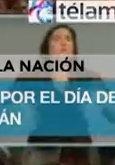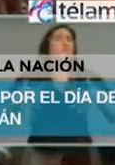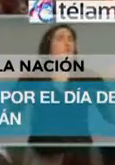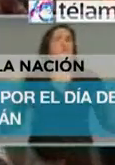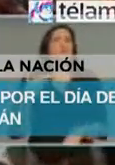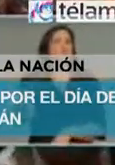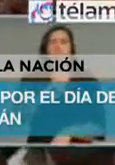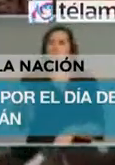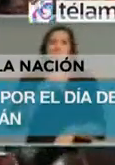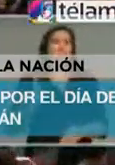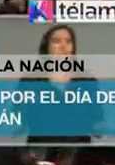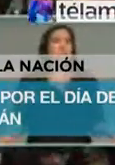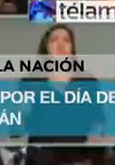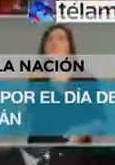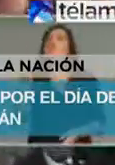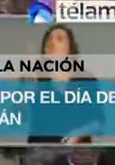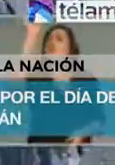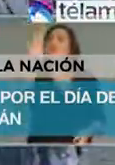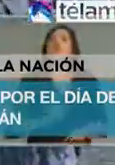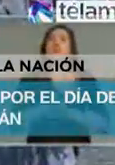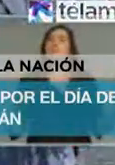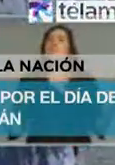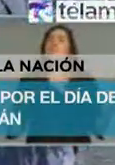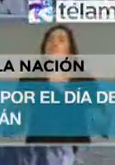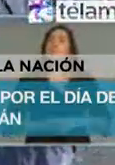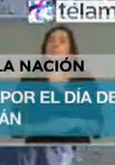pidiendo, es simplemente